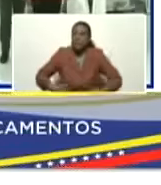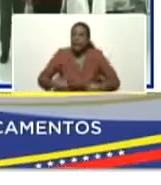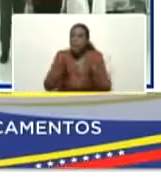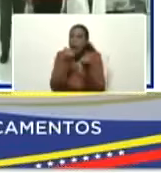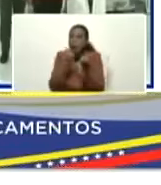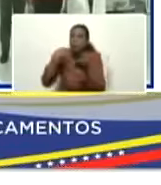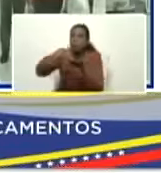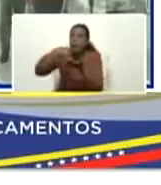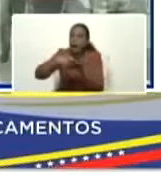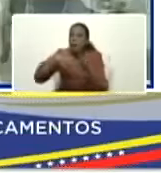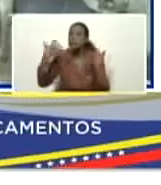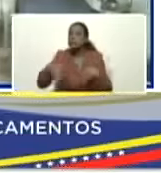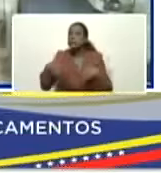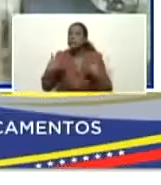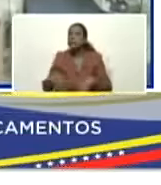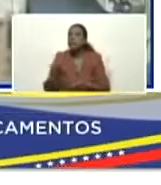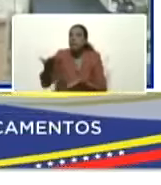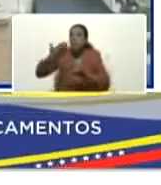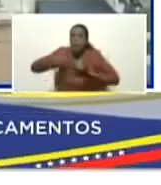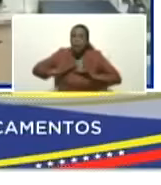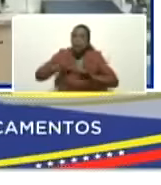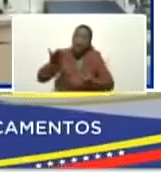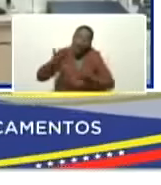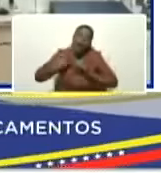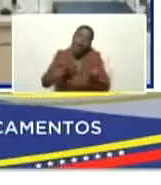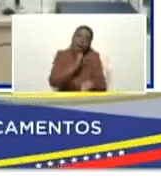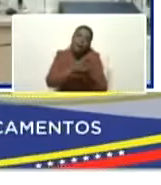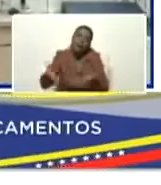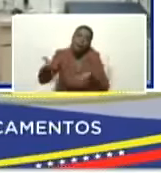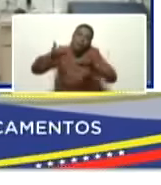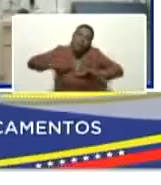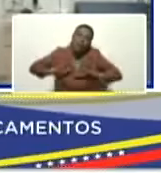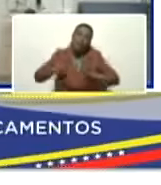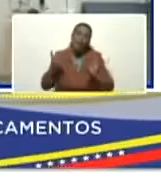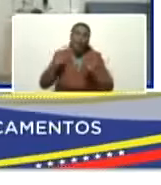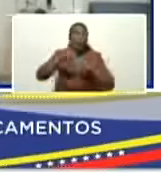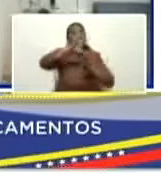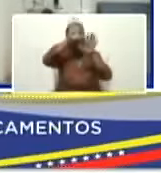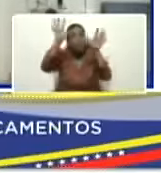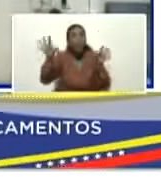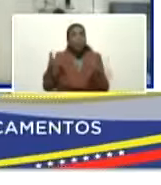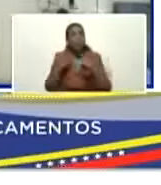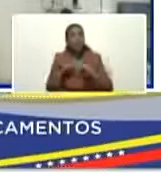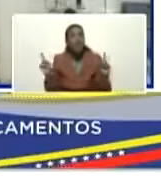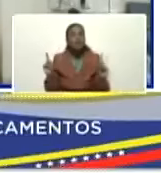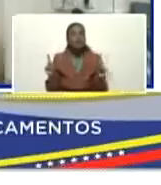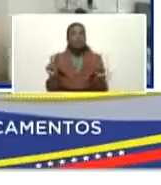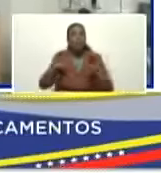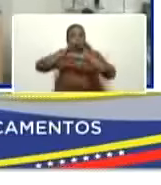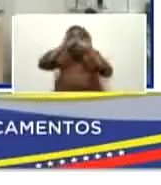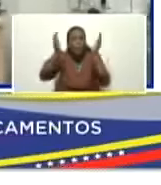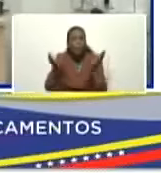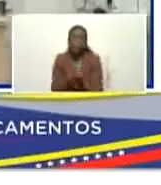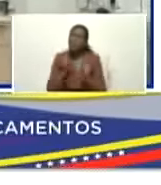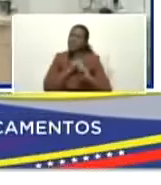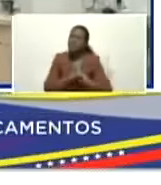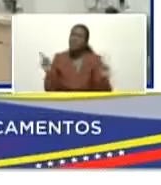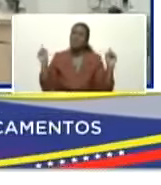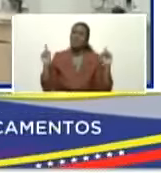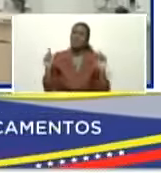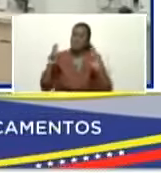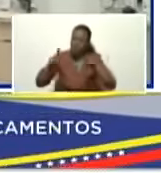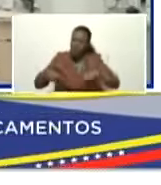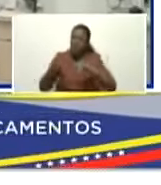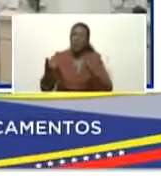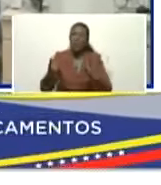platica y también recibiendo donaciones. Hay otro mundo, muchachos. Hay otro mundo.